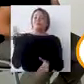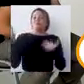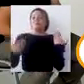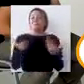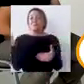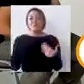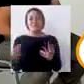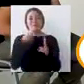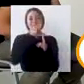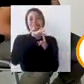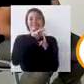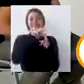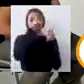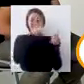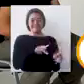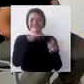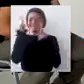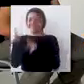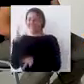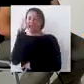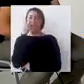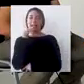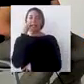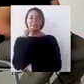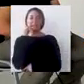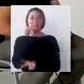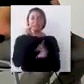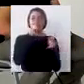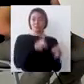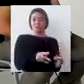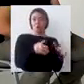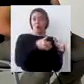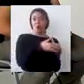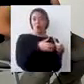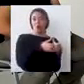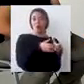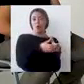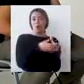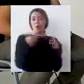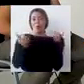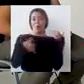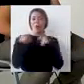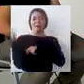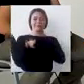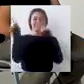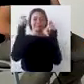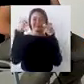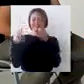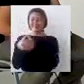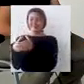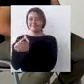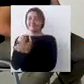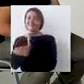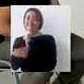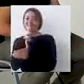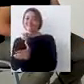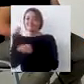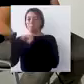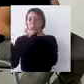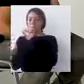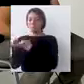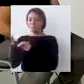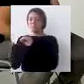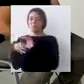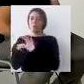poderles presentar a ustedes estas dos experiencias, el Club del Cómic, que ha generado unos procesos de lectura alrededor de la